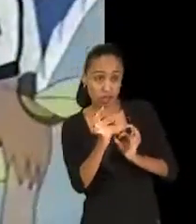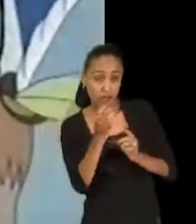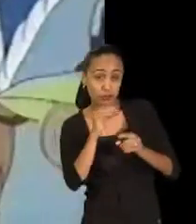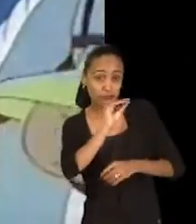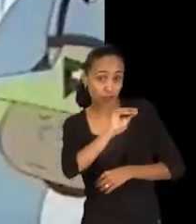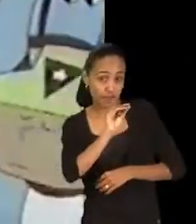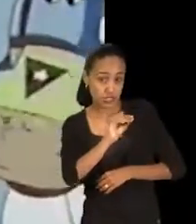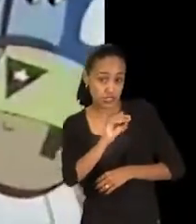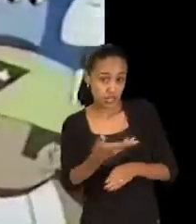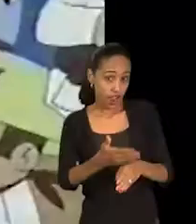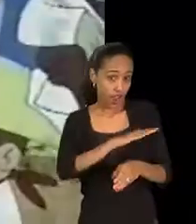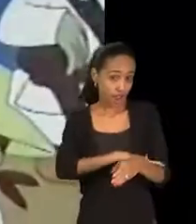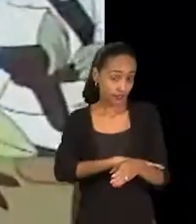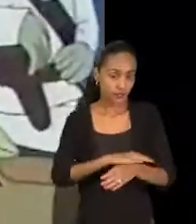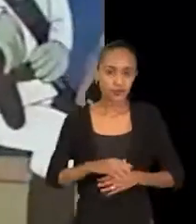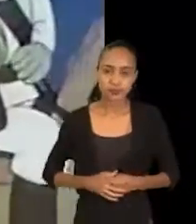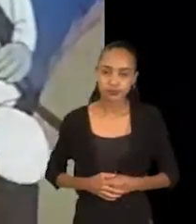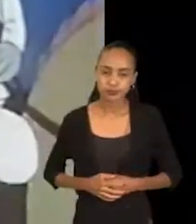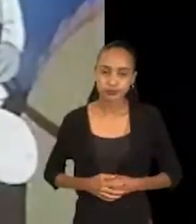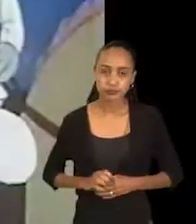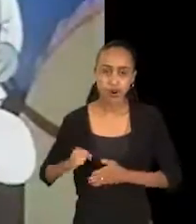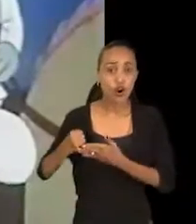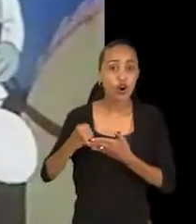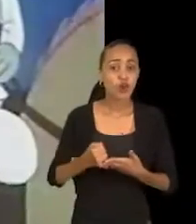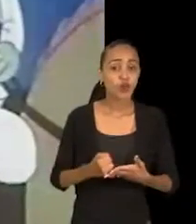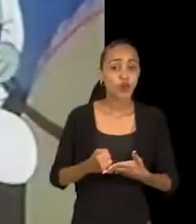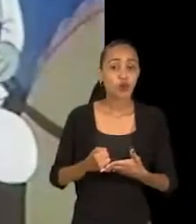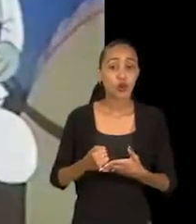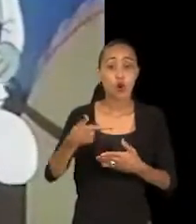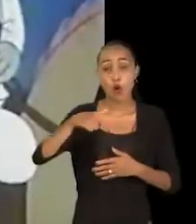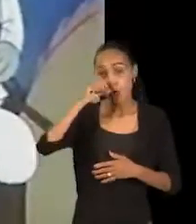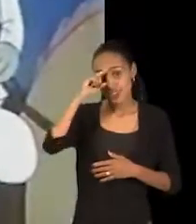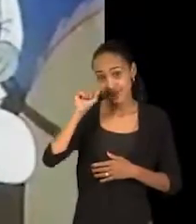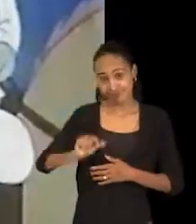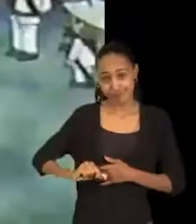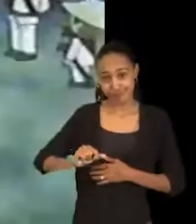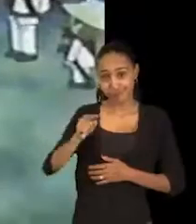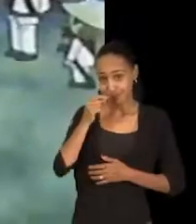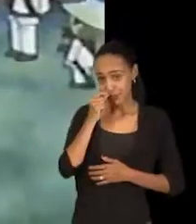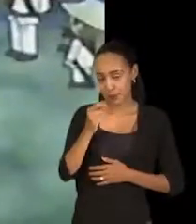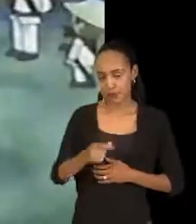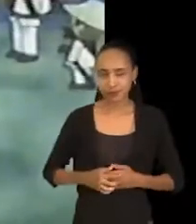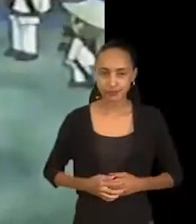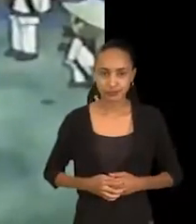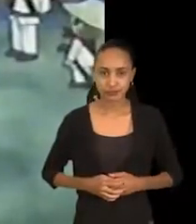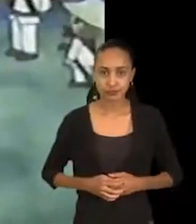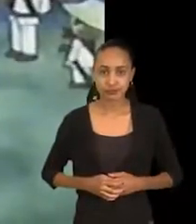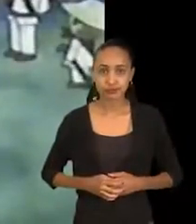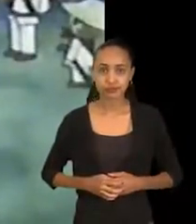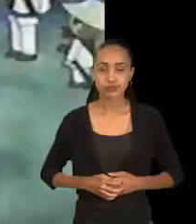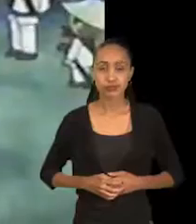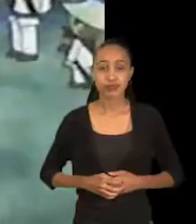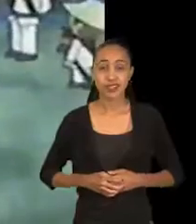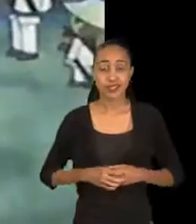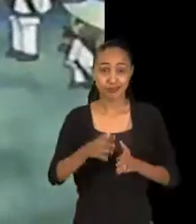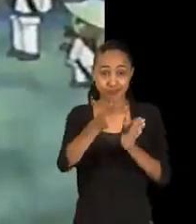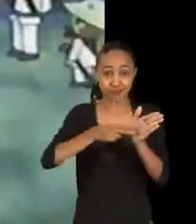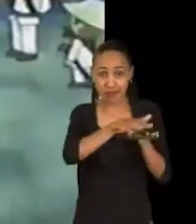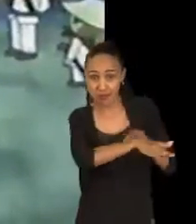tren militar. Lo ayudará el recluta José Ignacio de la Concepción. Que le quede bueno el